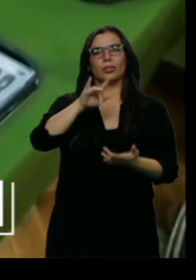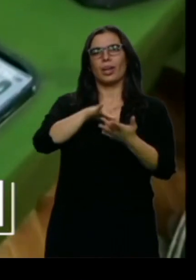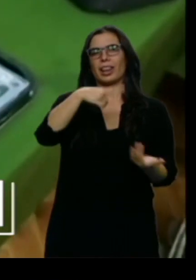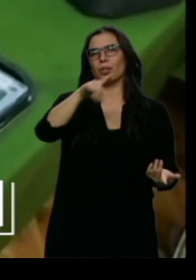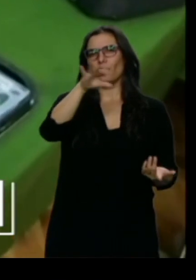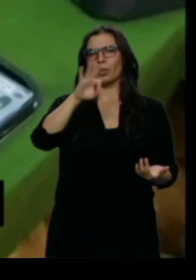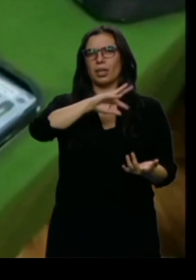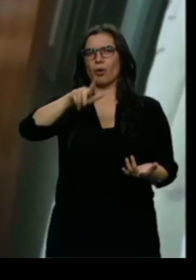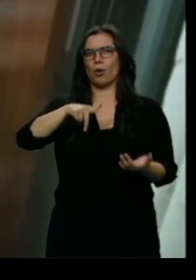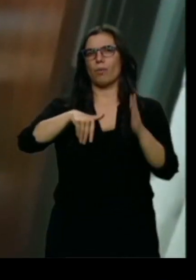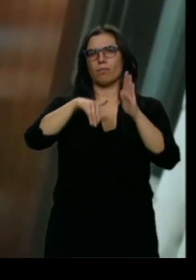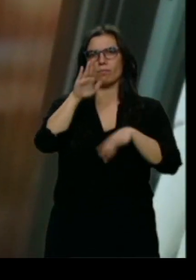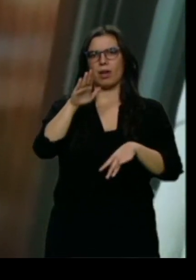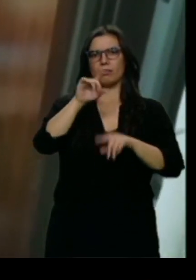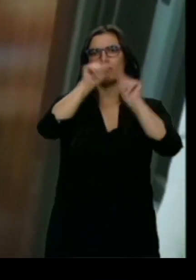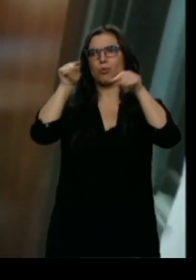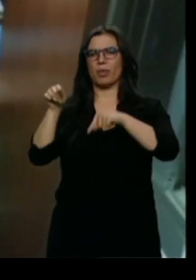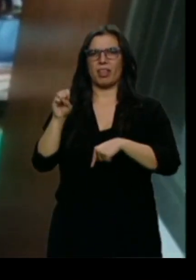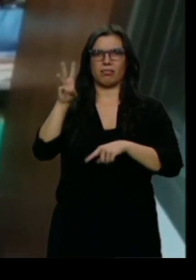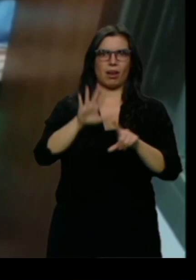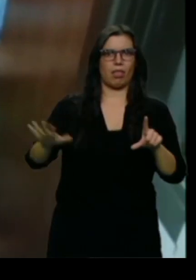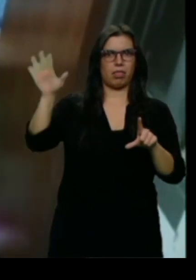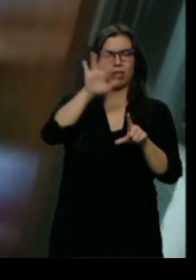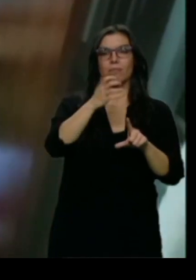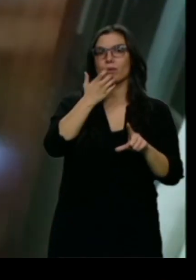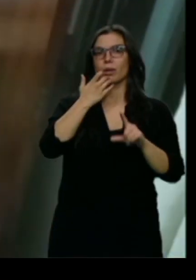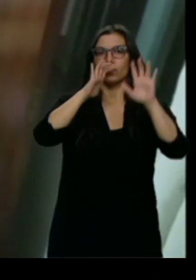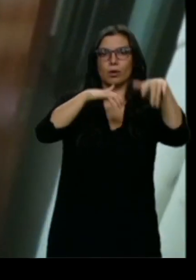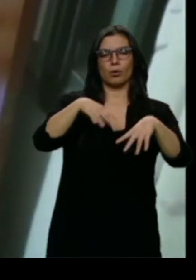en 13 provincias, entre ellas León y Burgos.